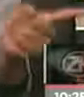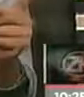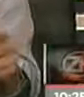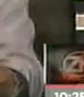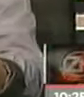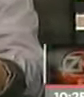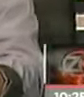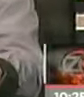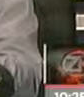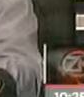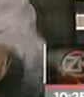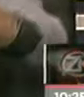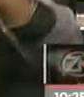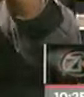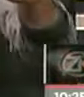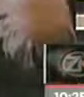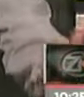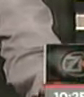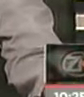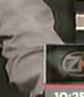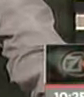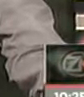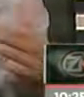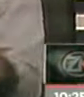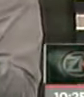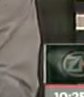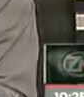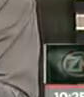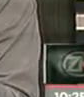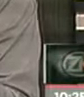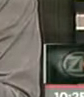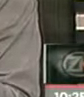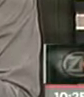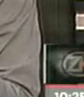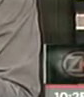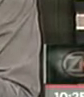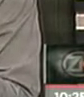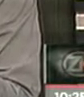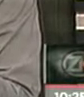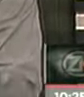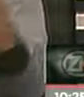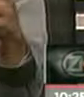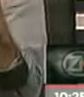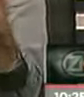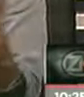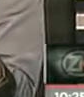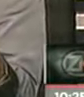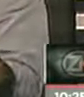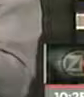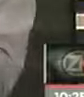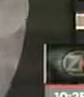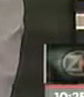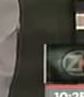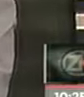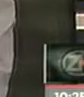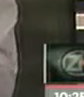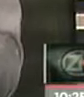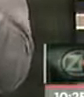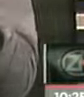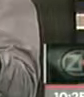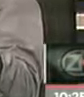están planteándonos hoy a los chavistas, láncense unas elecciones sin Nicolás Maduro. Porque hay que